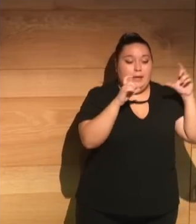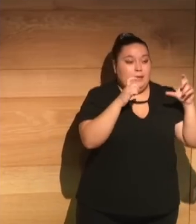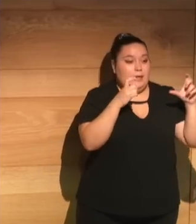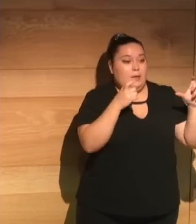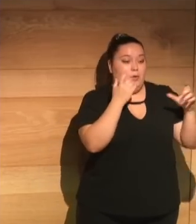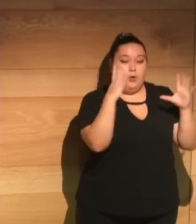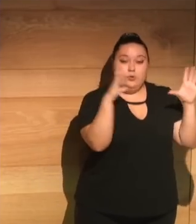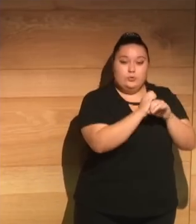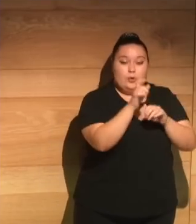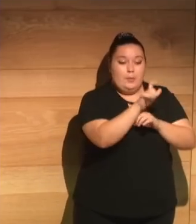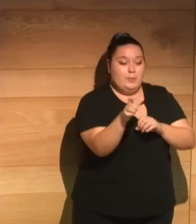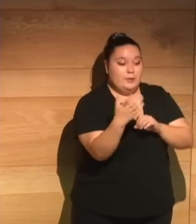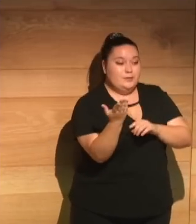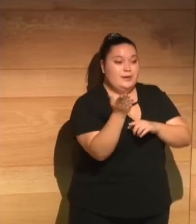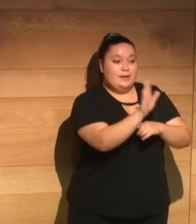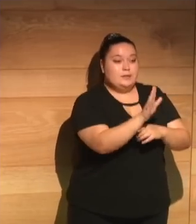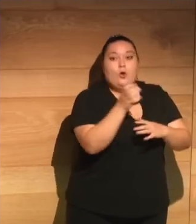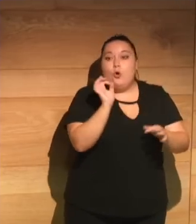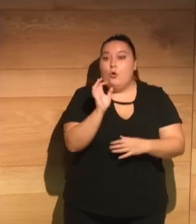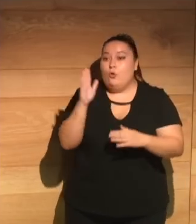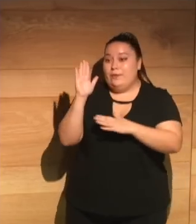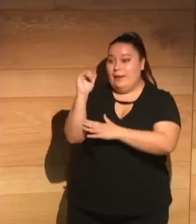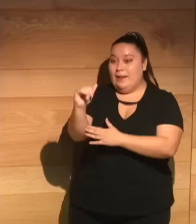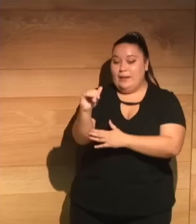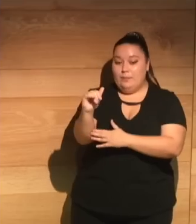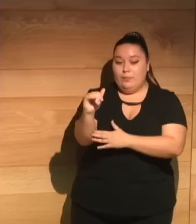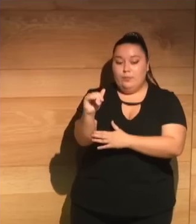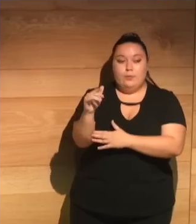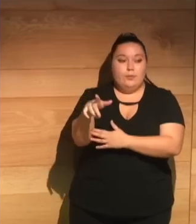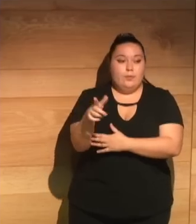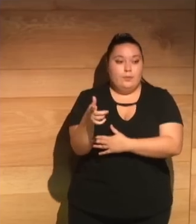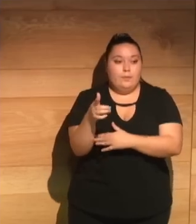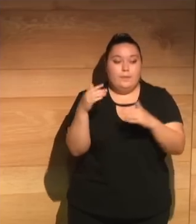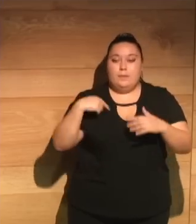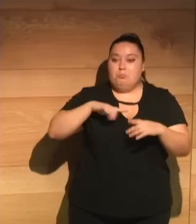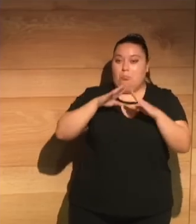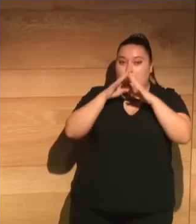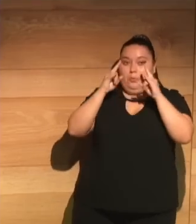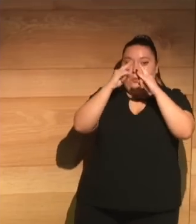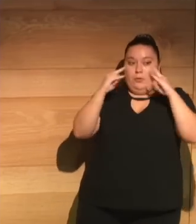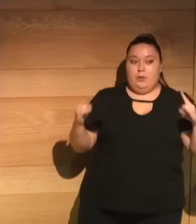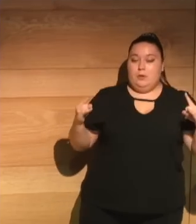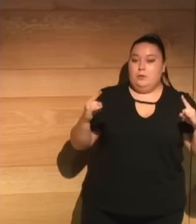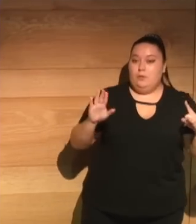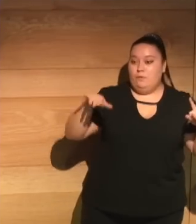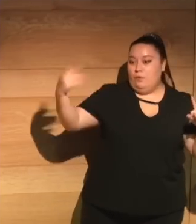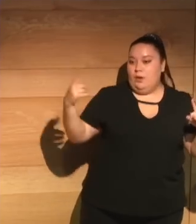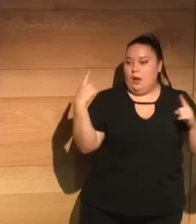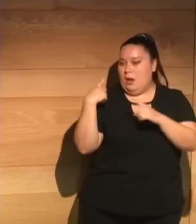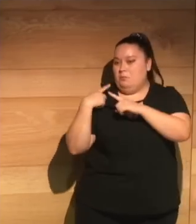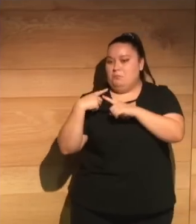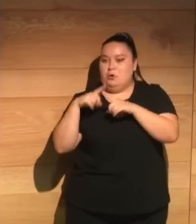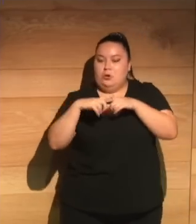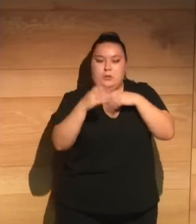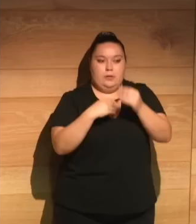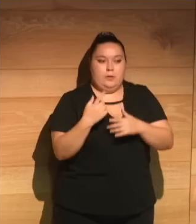haciendo monerías. Nos vamos al campo, ponemos ahí los arbolitos, metemos a la gente dentro de la tienda de campaña y ponemos faunos fuera que hagan sus cosas. Y